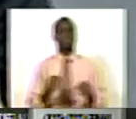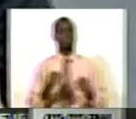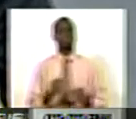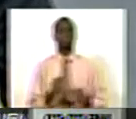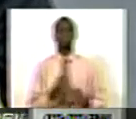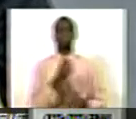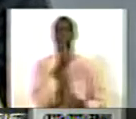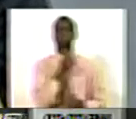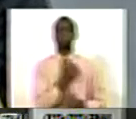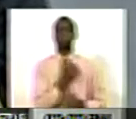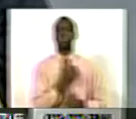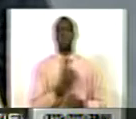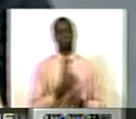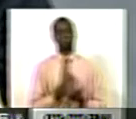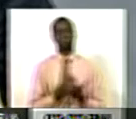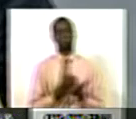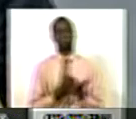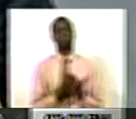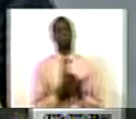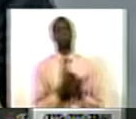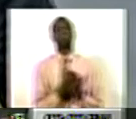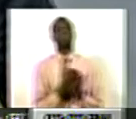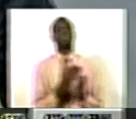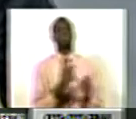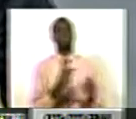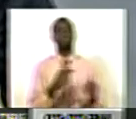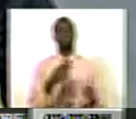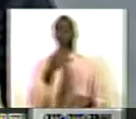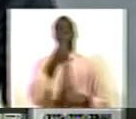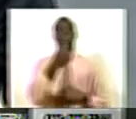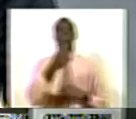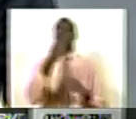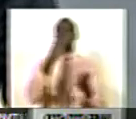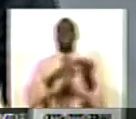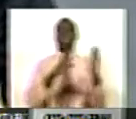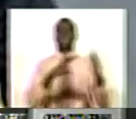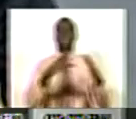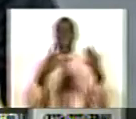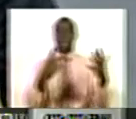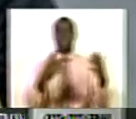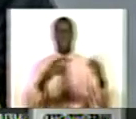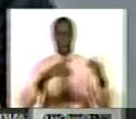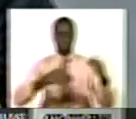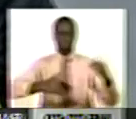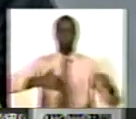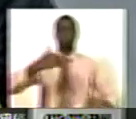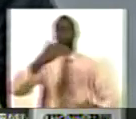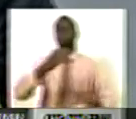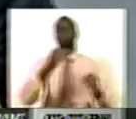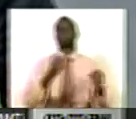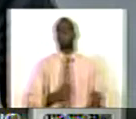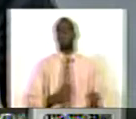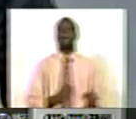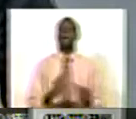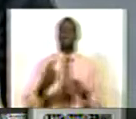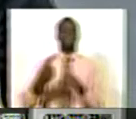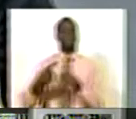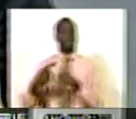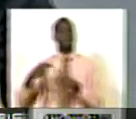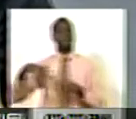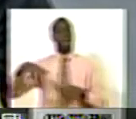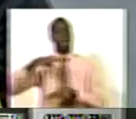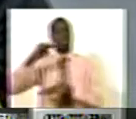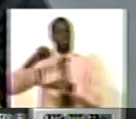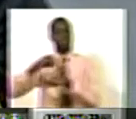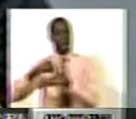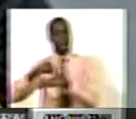ese año y reimpulsarnos hacia el 2017 con fuerza. Primero con el esfuerzo del gobierno nacional en